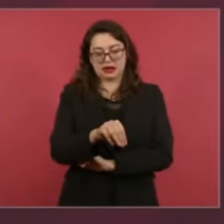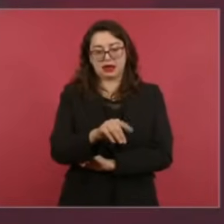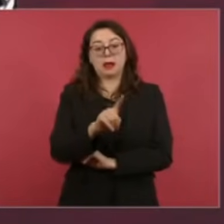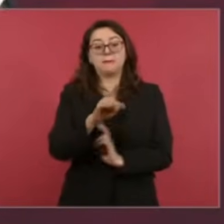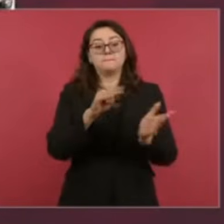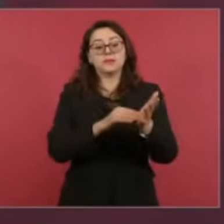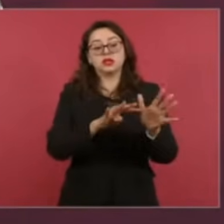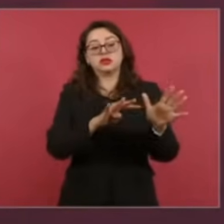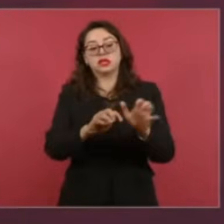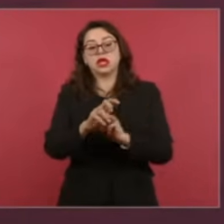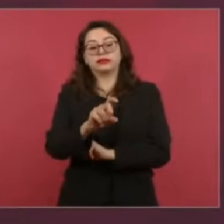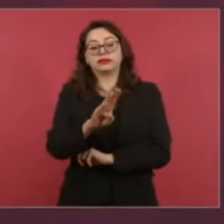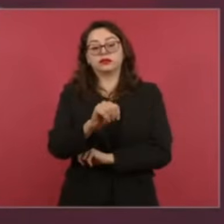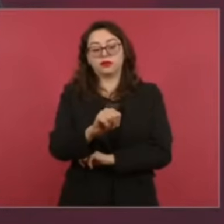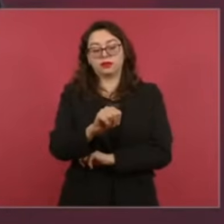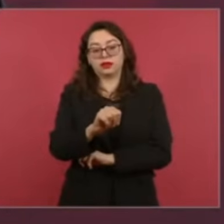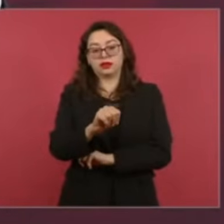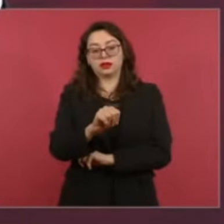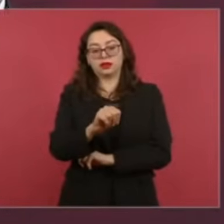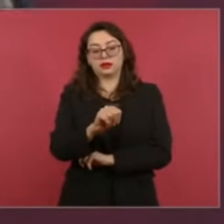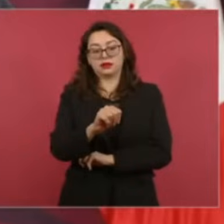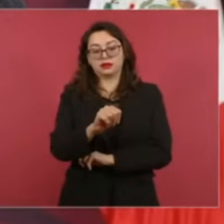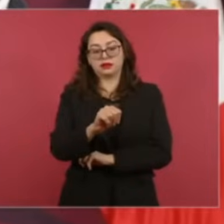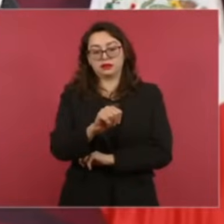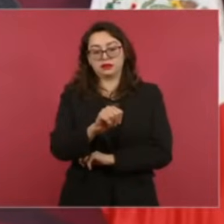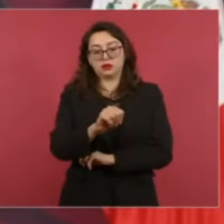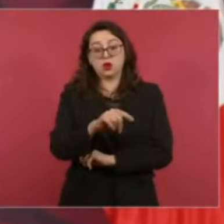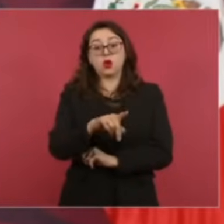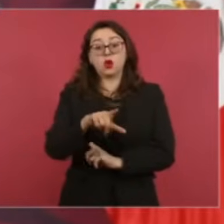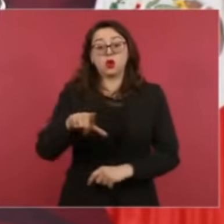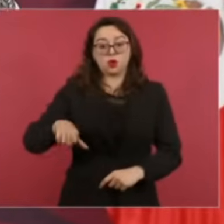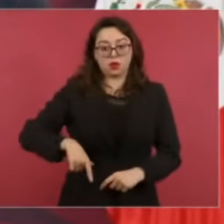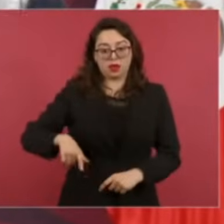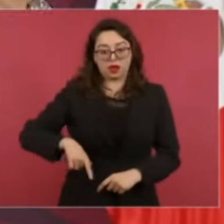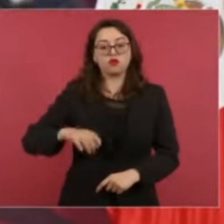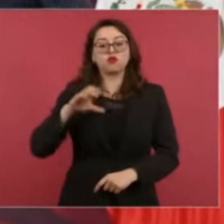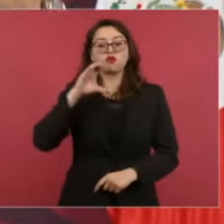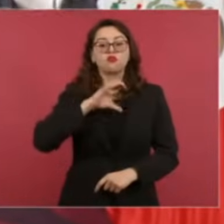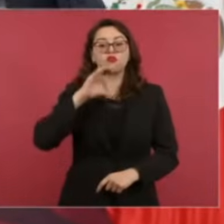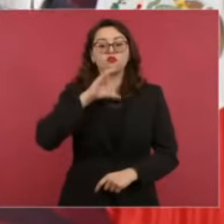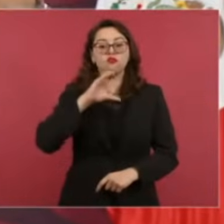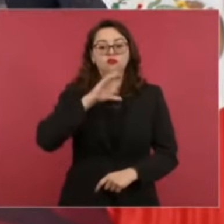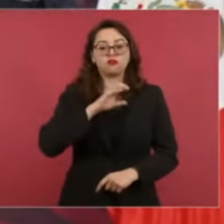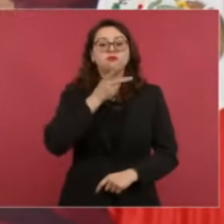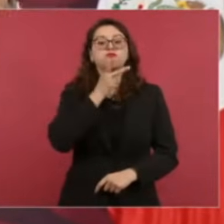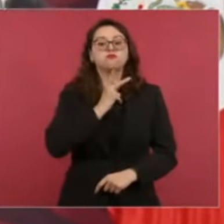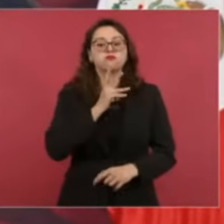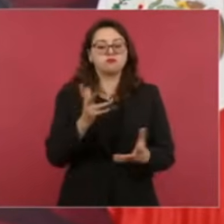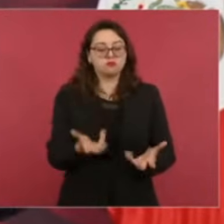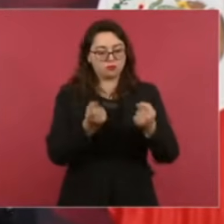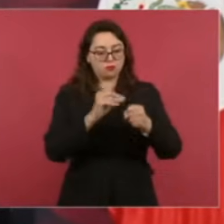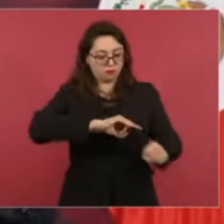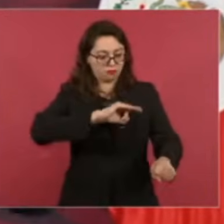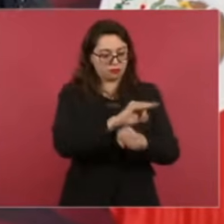1939, en pleno gobierno cardenista, para oponerse a la política popular y patriótica del general Cárdenas, surge el